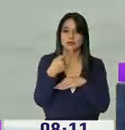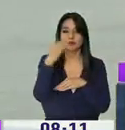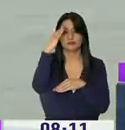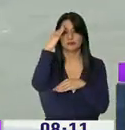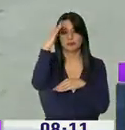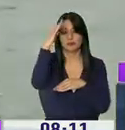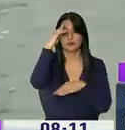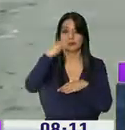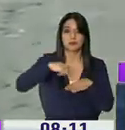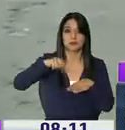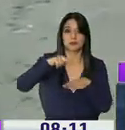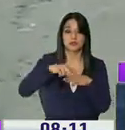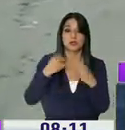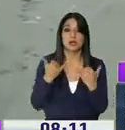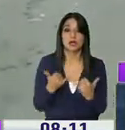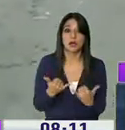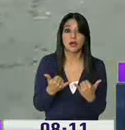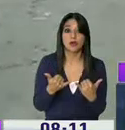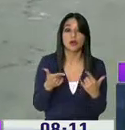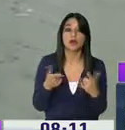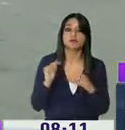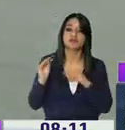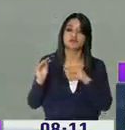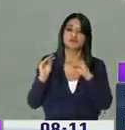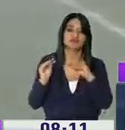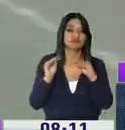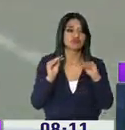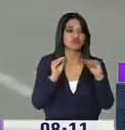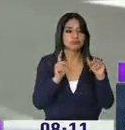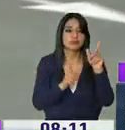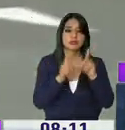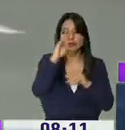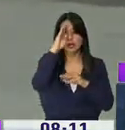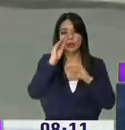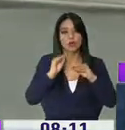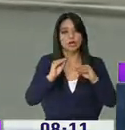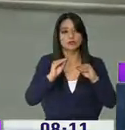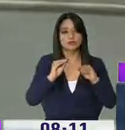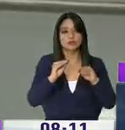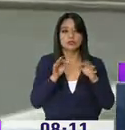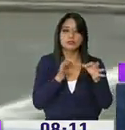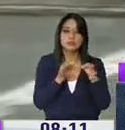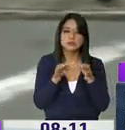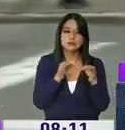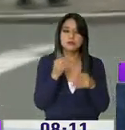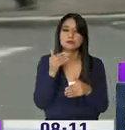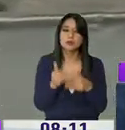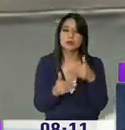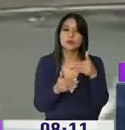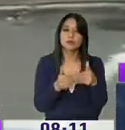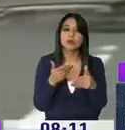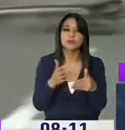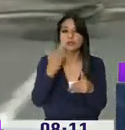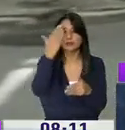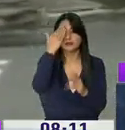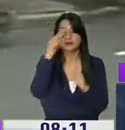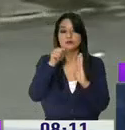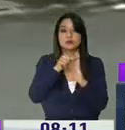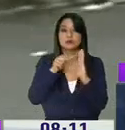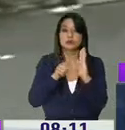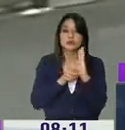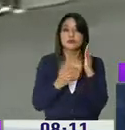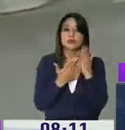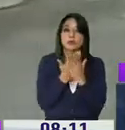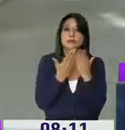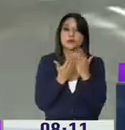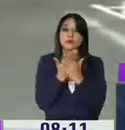policía ahora será esta socialización y educación a la comunidad para que sepa paulatinamente cuáles serán las normas que se irán implementando